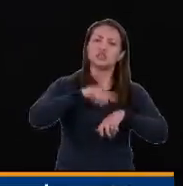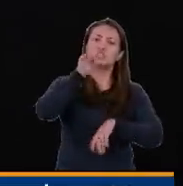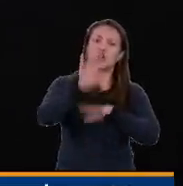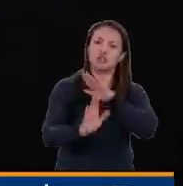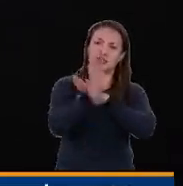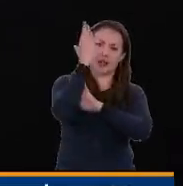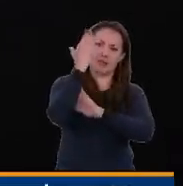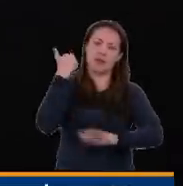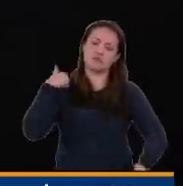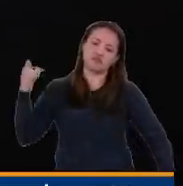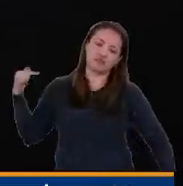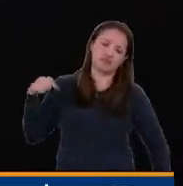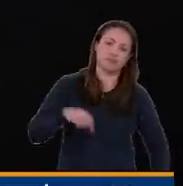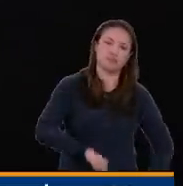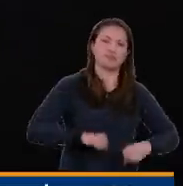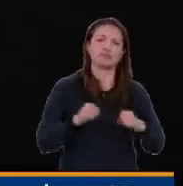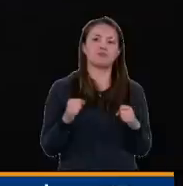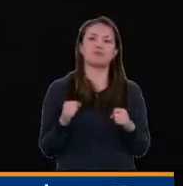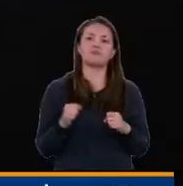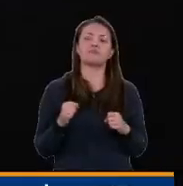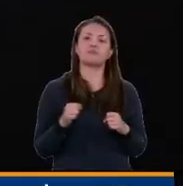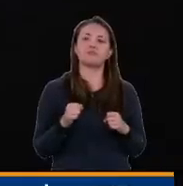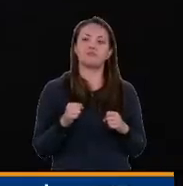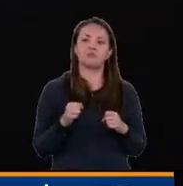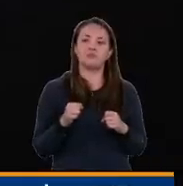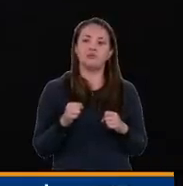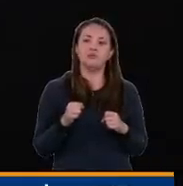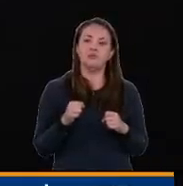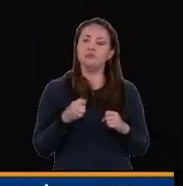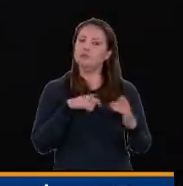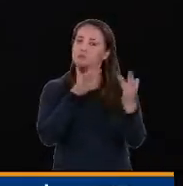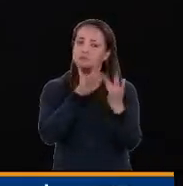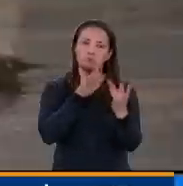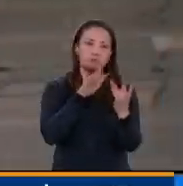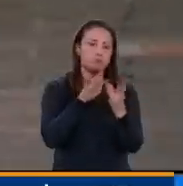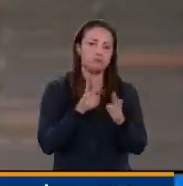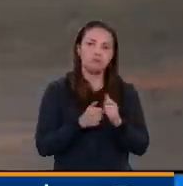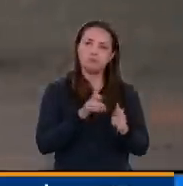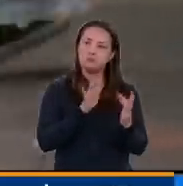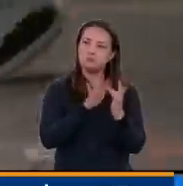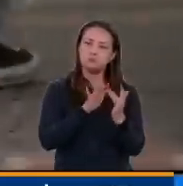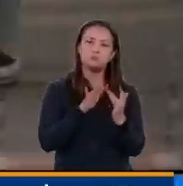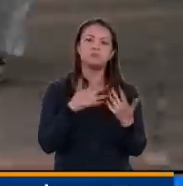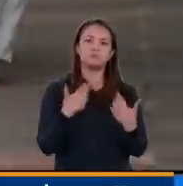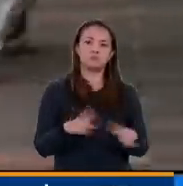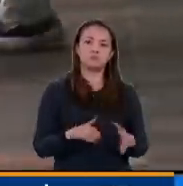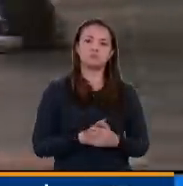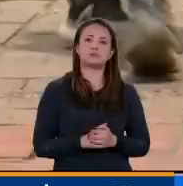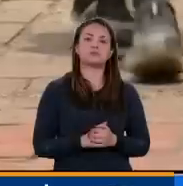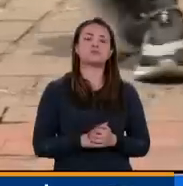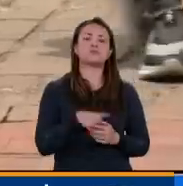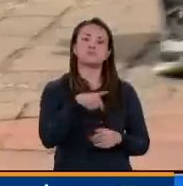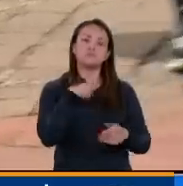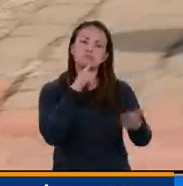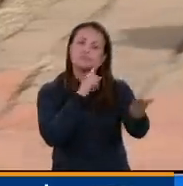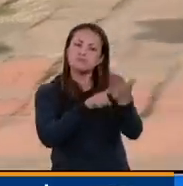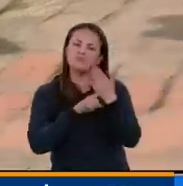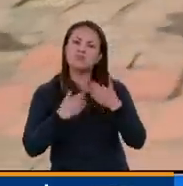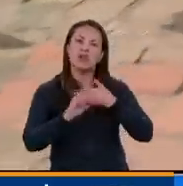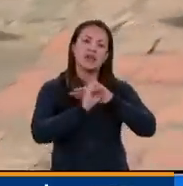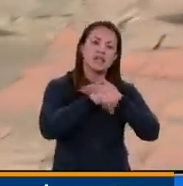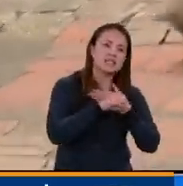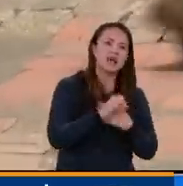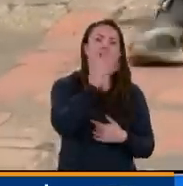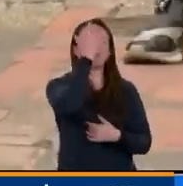mañana, estaba en contacto con él todo el tiempo, fueron eliminadas mis redes sociales, Instagram,